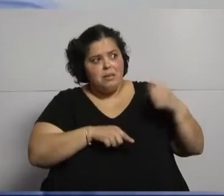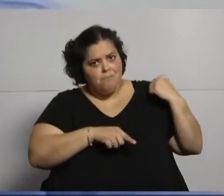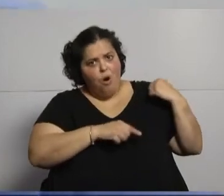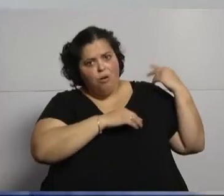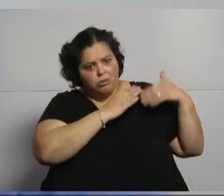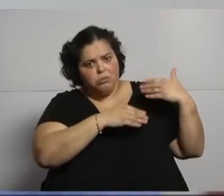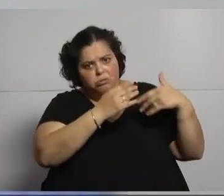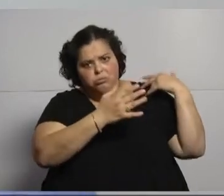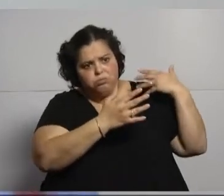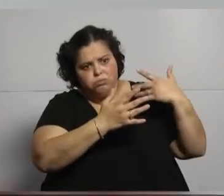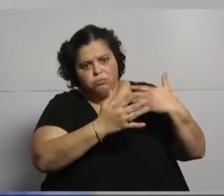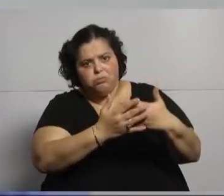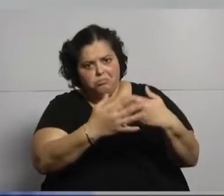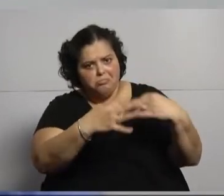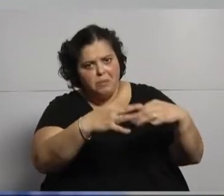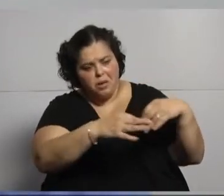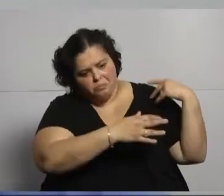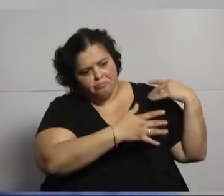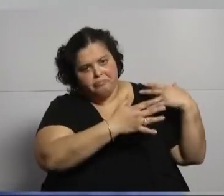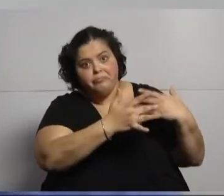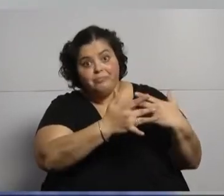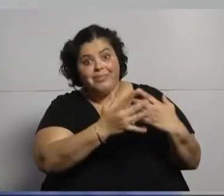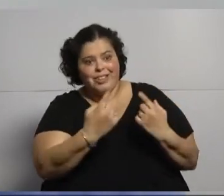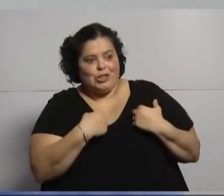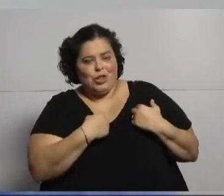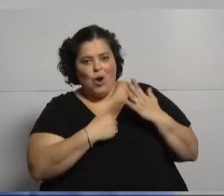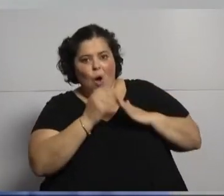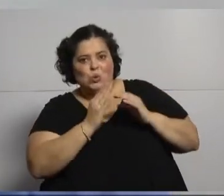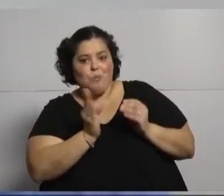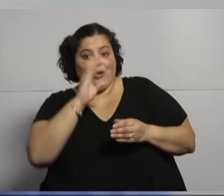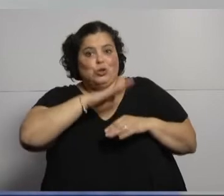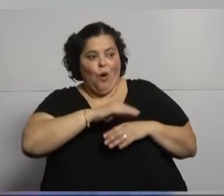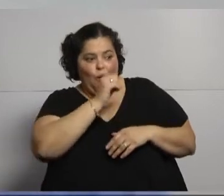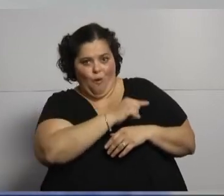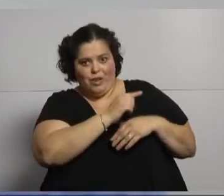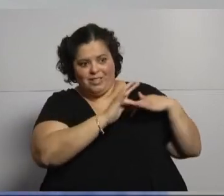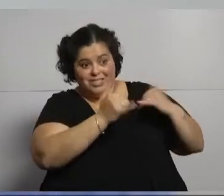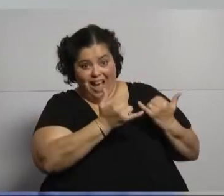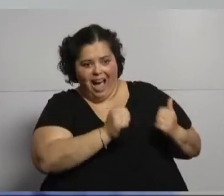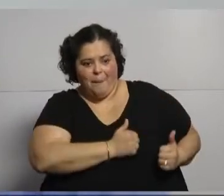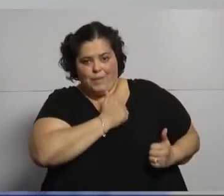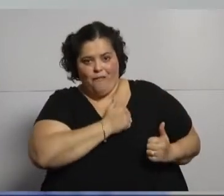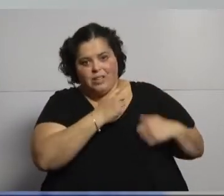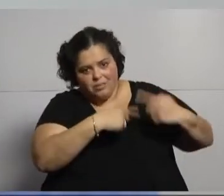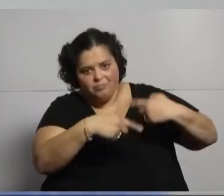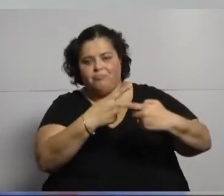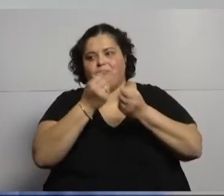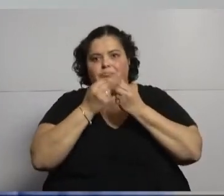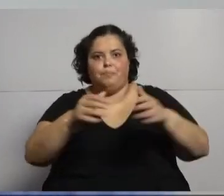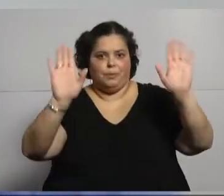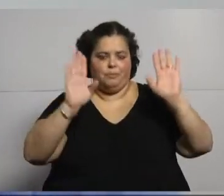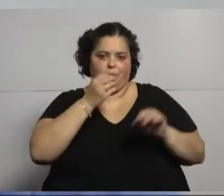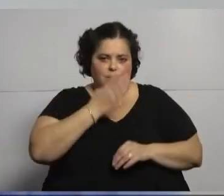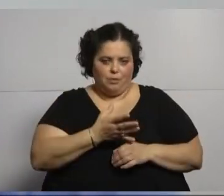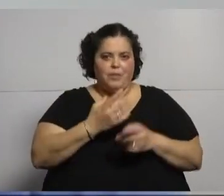una administración que venía hace años aproximándose a tener un funcionamiento digital y que logró desde esa